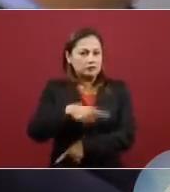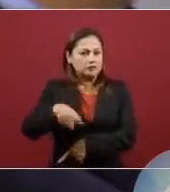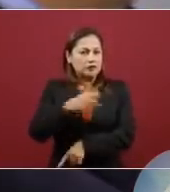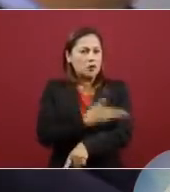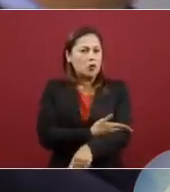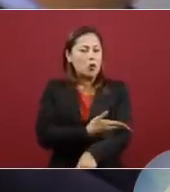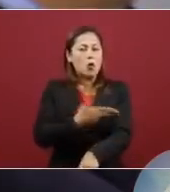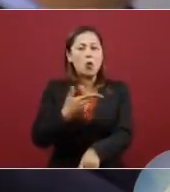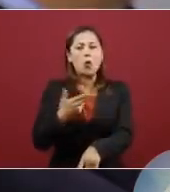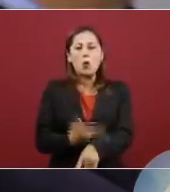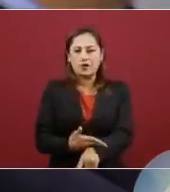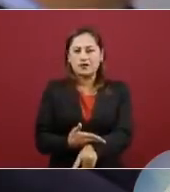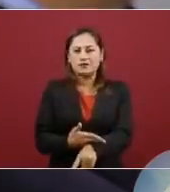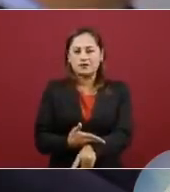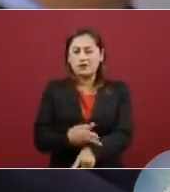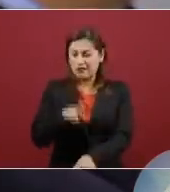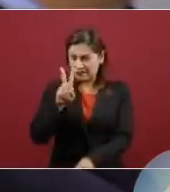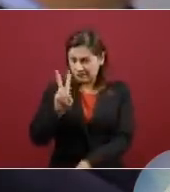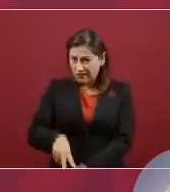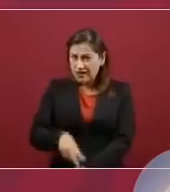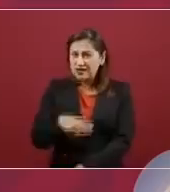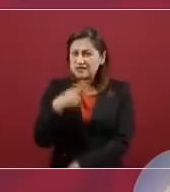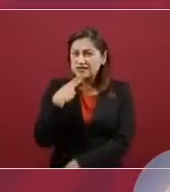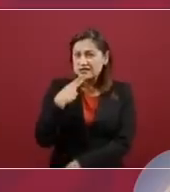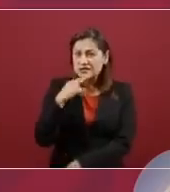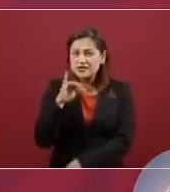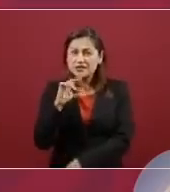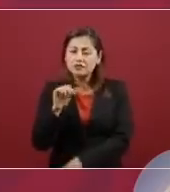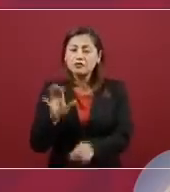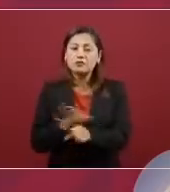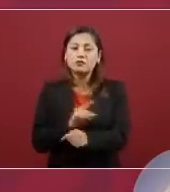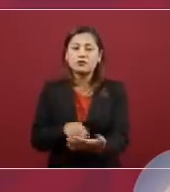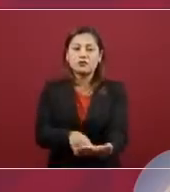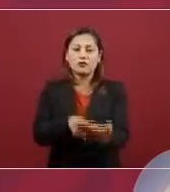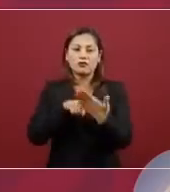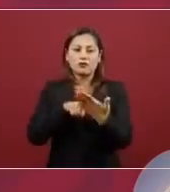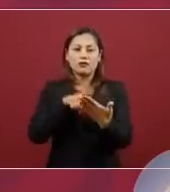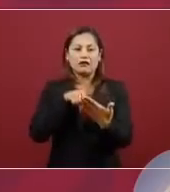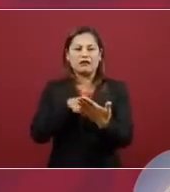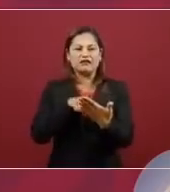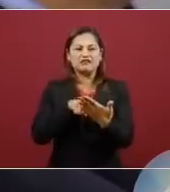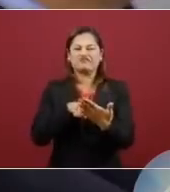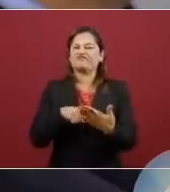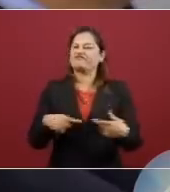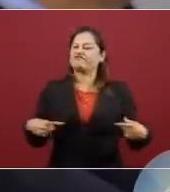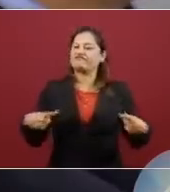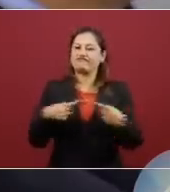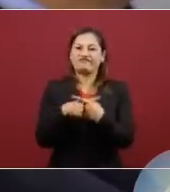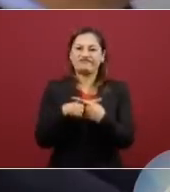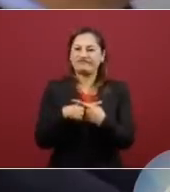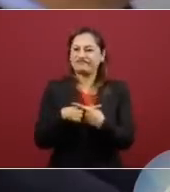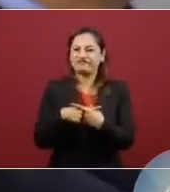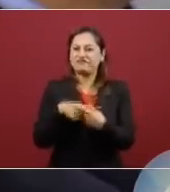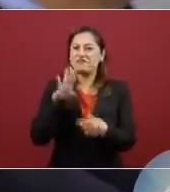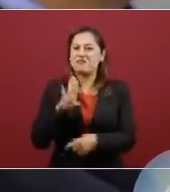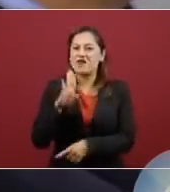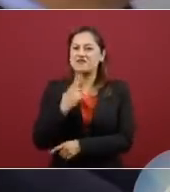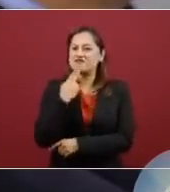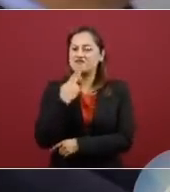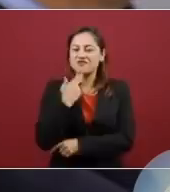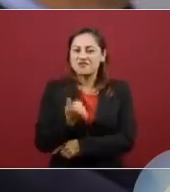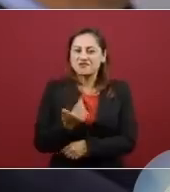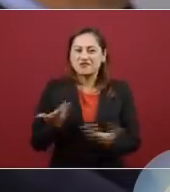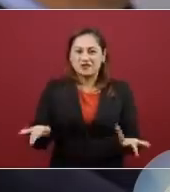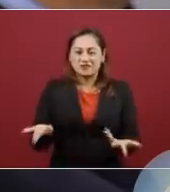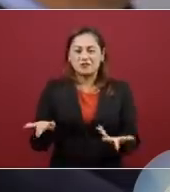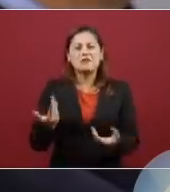estadísticas, los números que estamos escuchando reflejan otra cosa. ¿Qué pasó para que la Ciudad de México se convirtiera